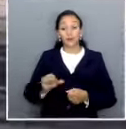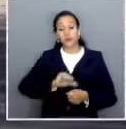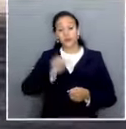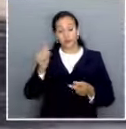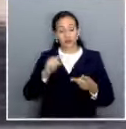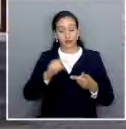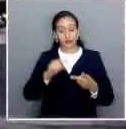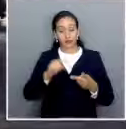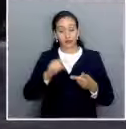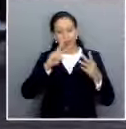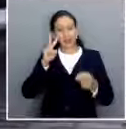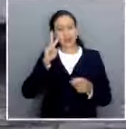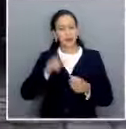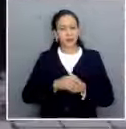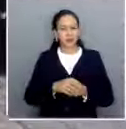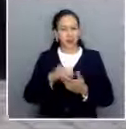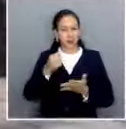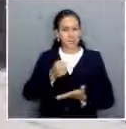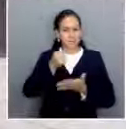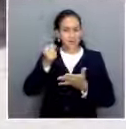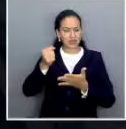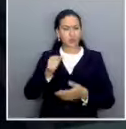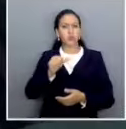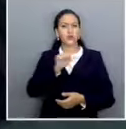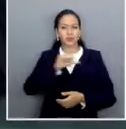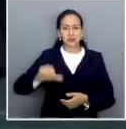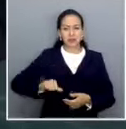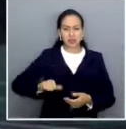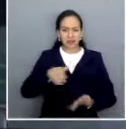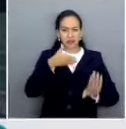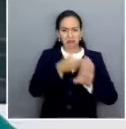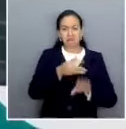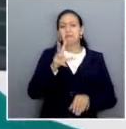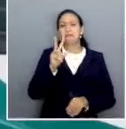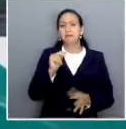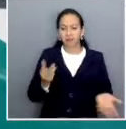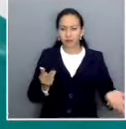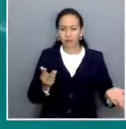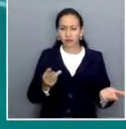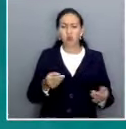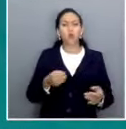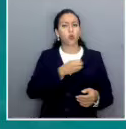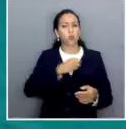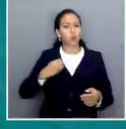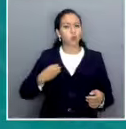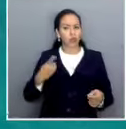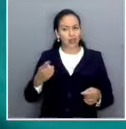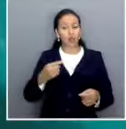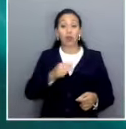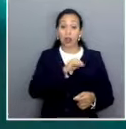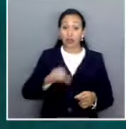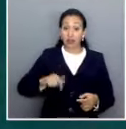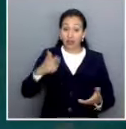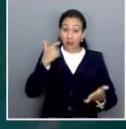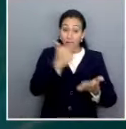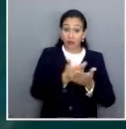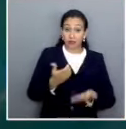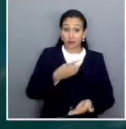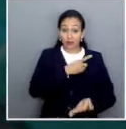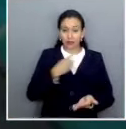autonomía presupuestal de las alcaldías, pues no habría obligación para que destinen parte de sus recursos para implementar el balizamiento como